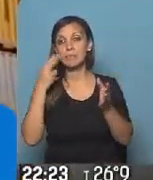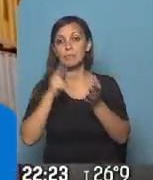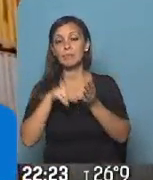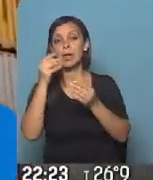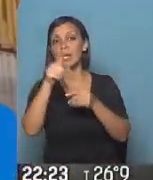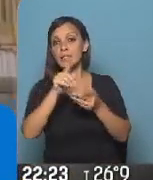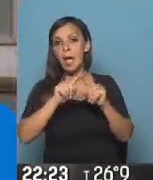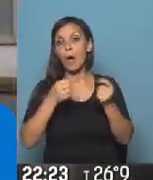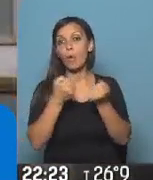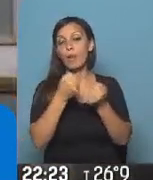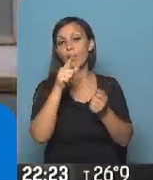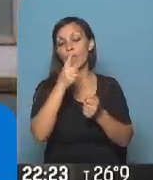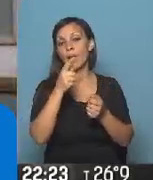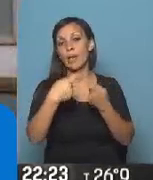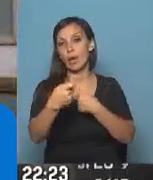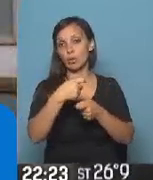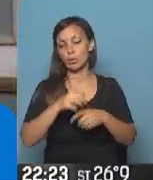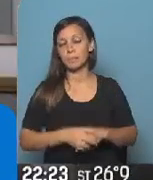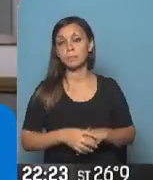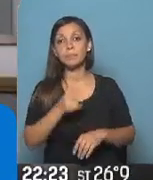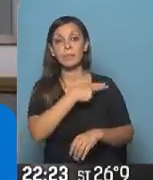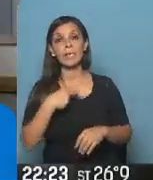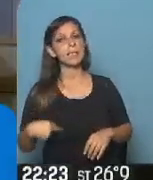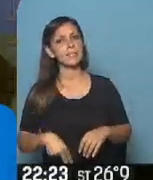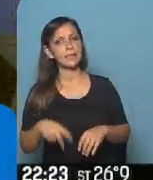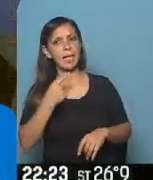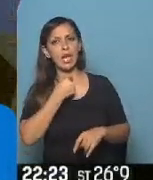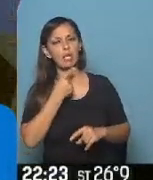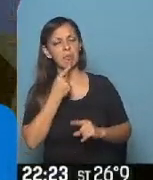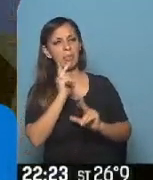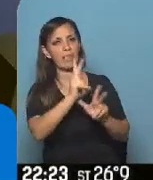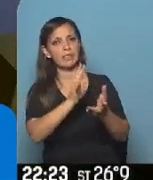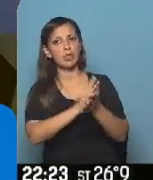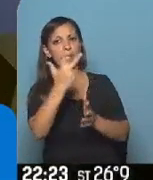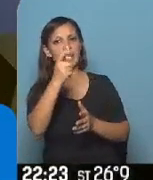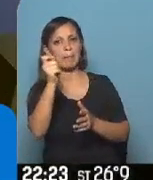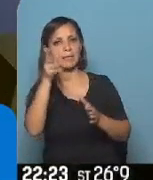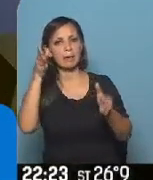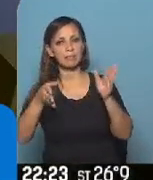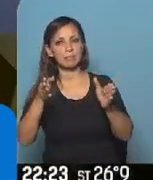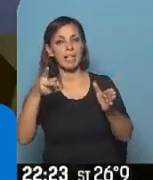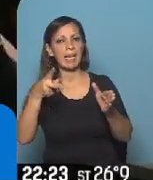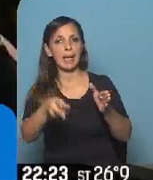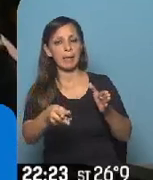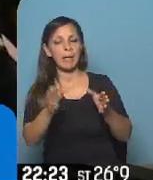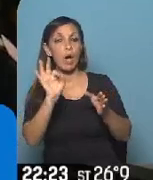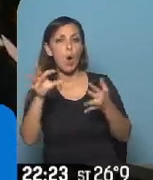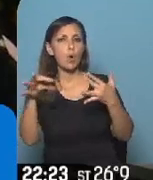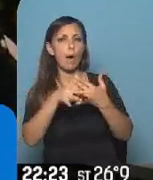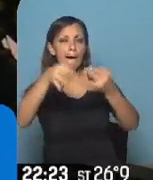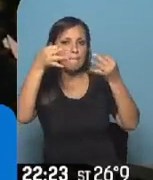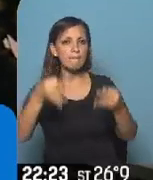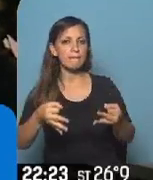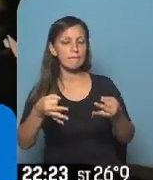comercial. Del lado chino, se evitó mencionar el plazo de 3 meses o la existencia de algún compromiso puntual,